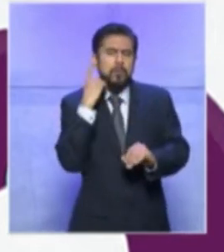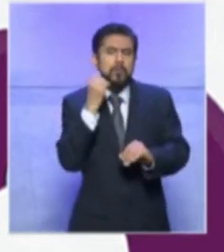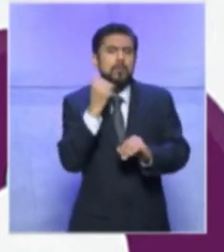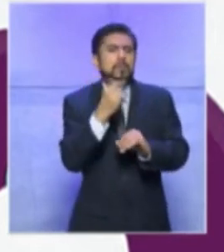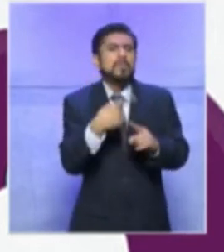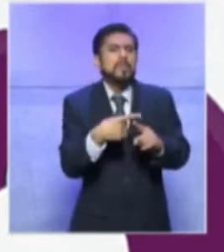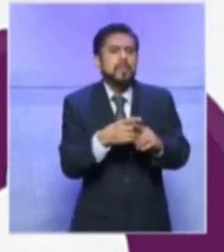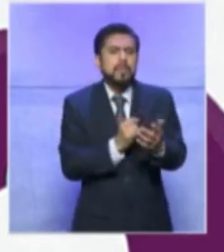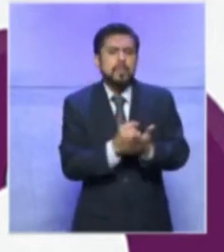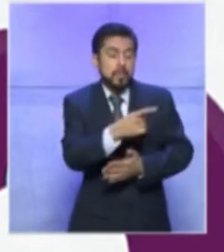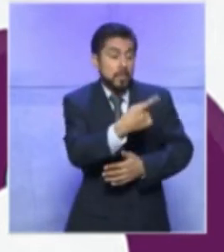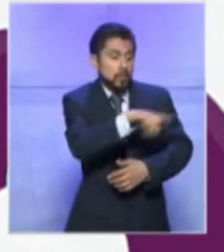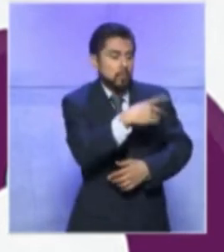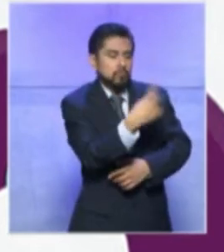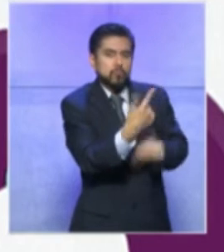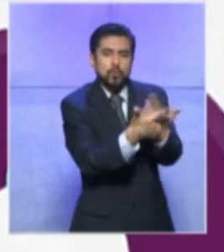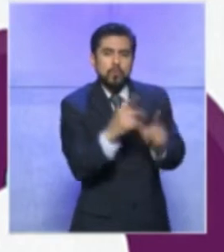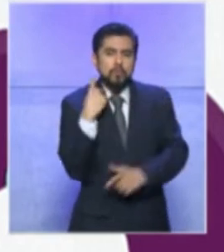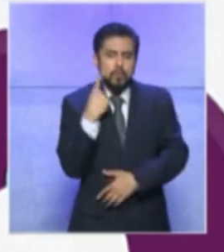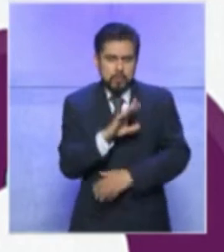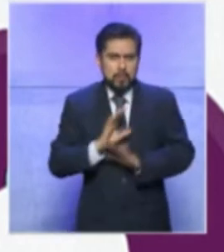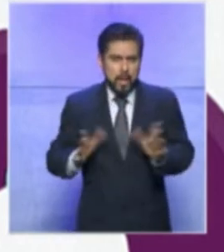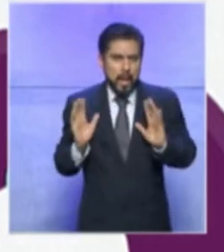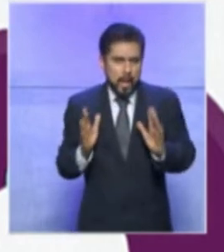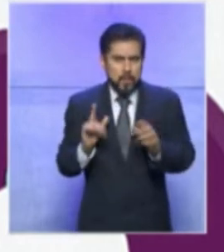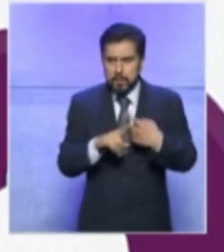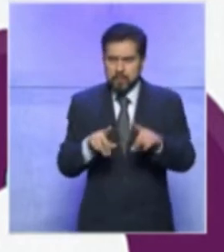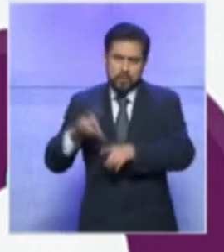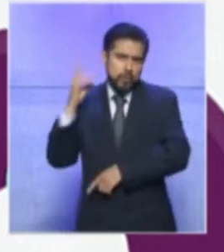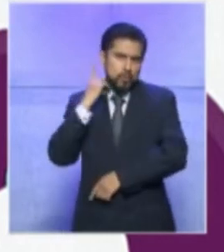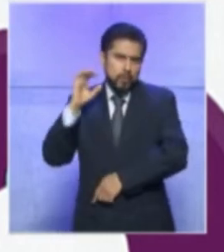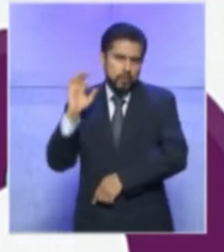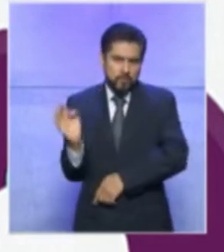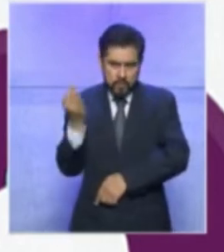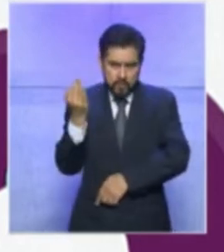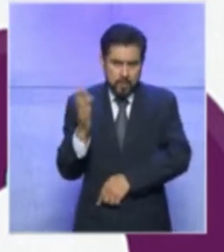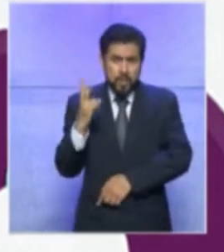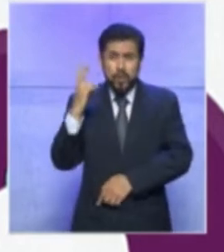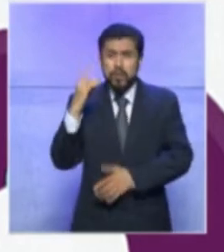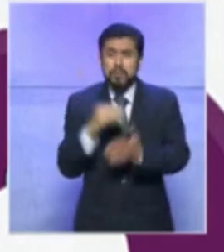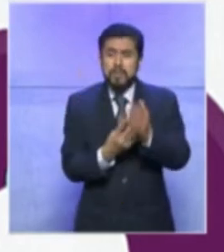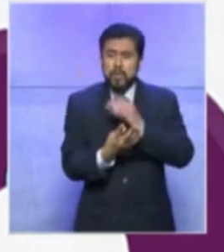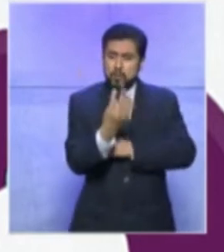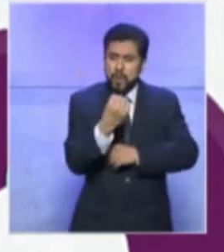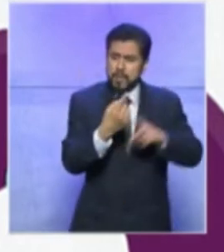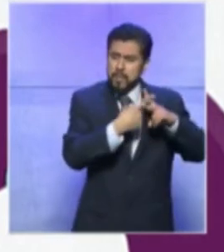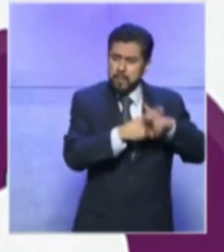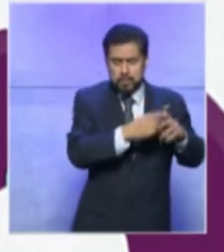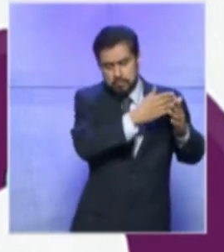partidos políticos. Así se ha hecho en las elecciones de diputaciones federales desde 2009 y